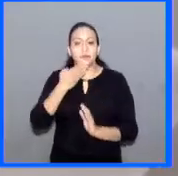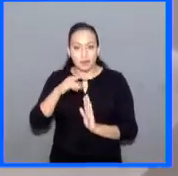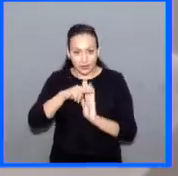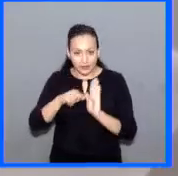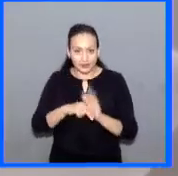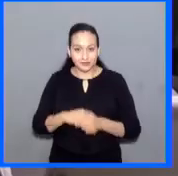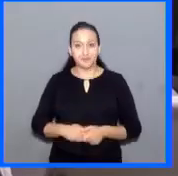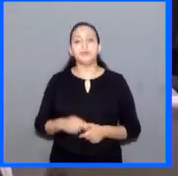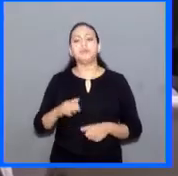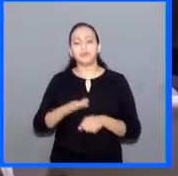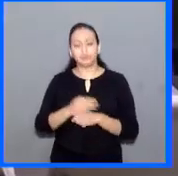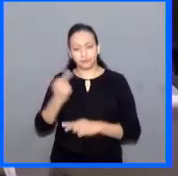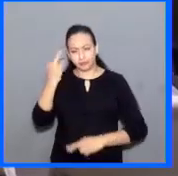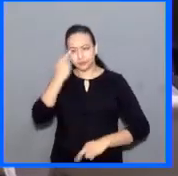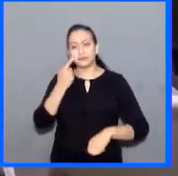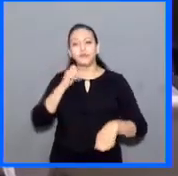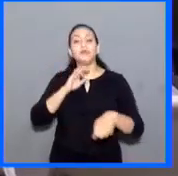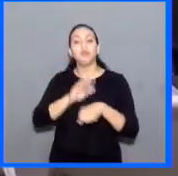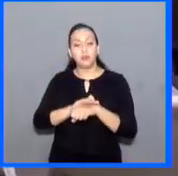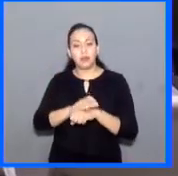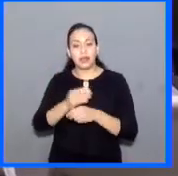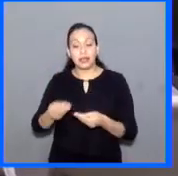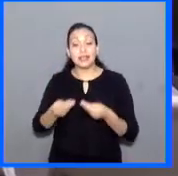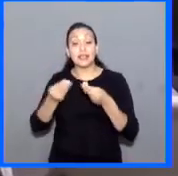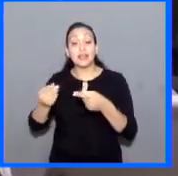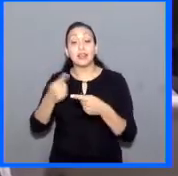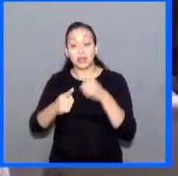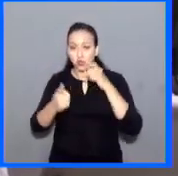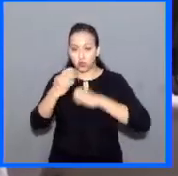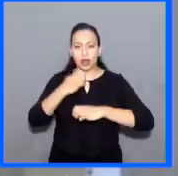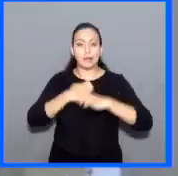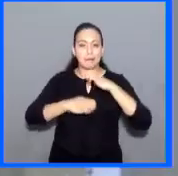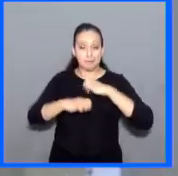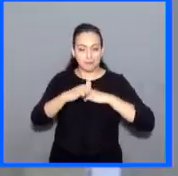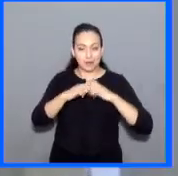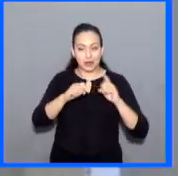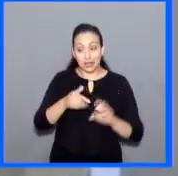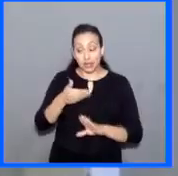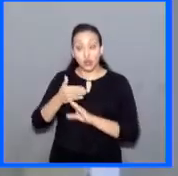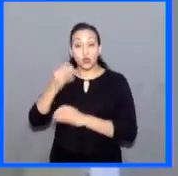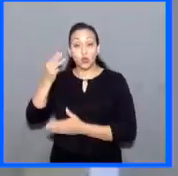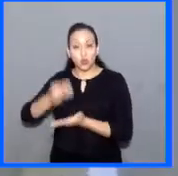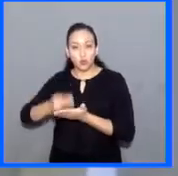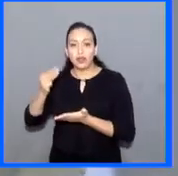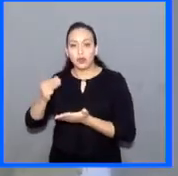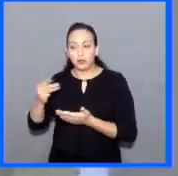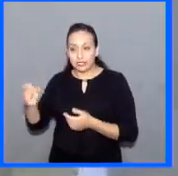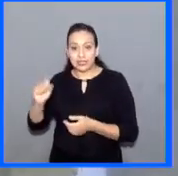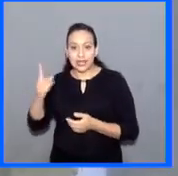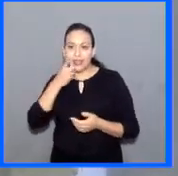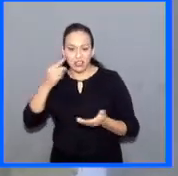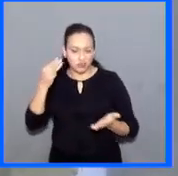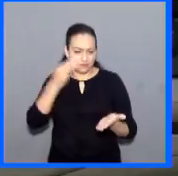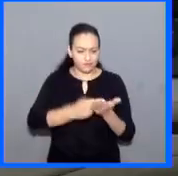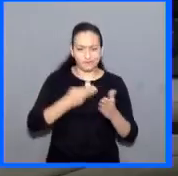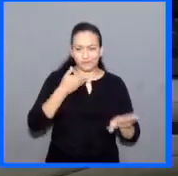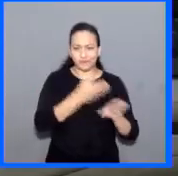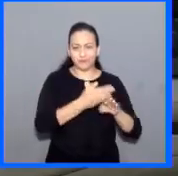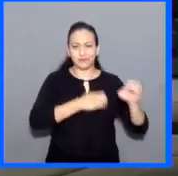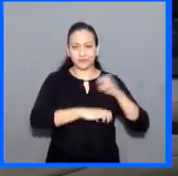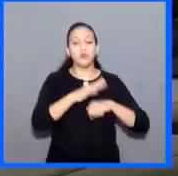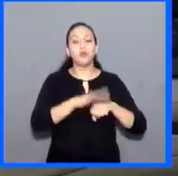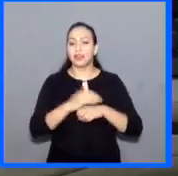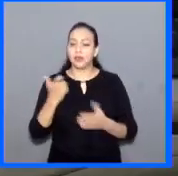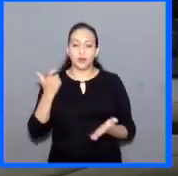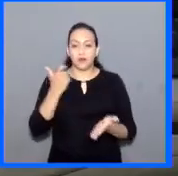revisar un amparo que se había concedido a una empresa contra una multa que determinó el SAT en su contra por concepto de pago del impuesto sobre la